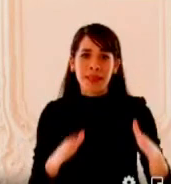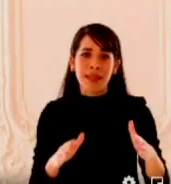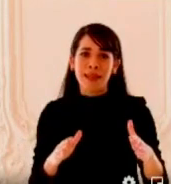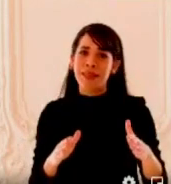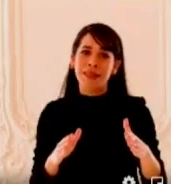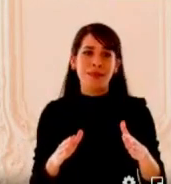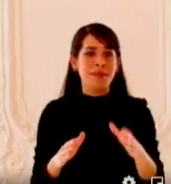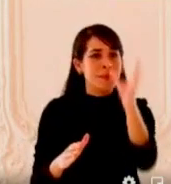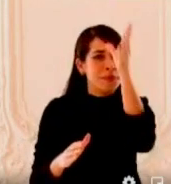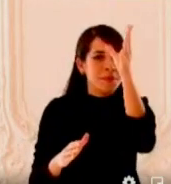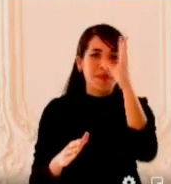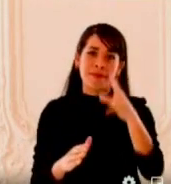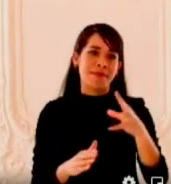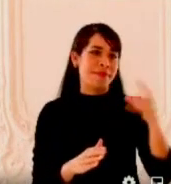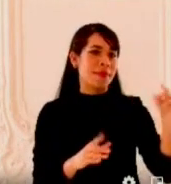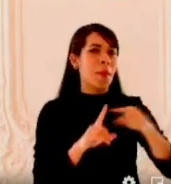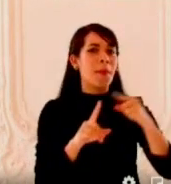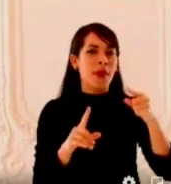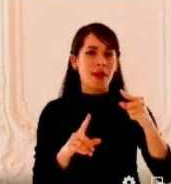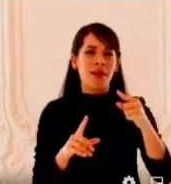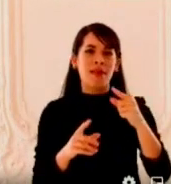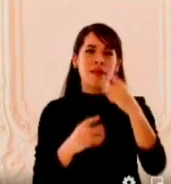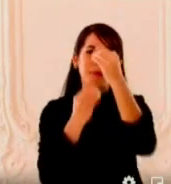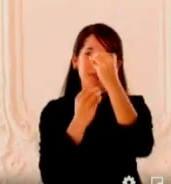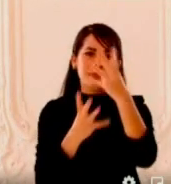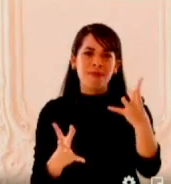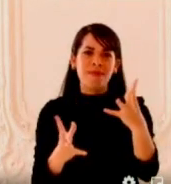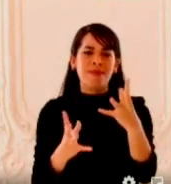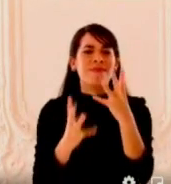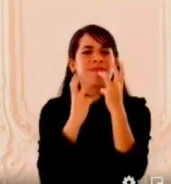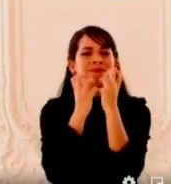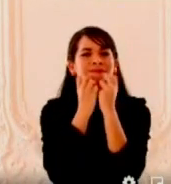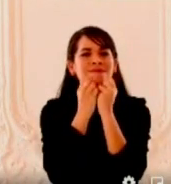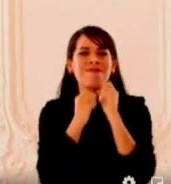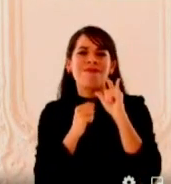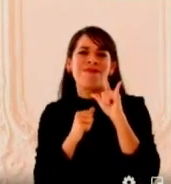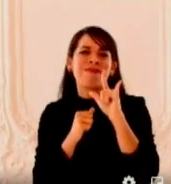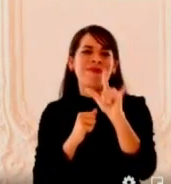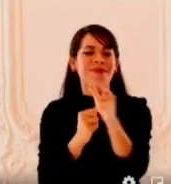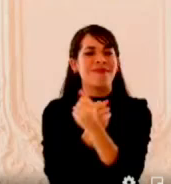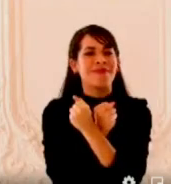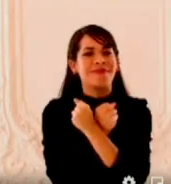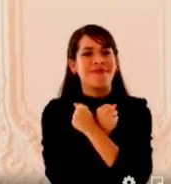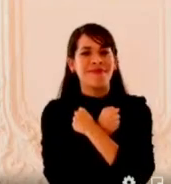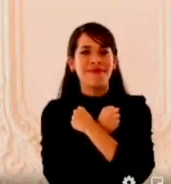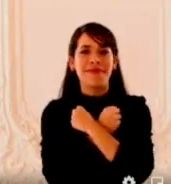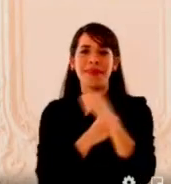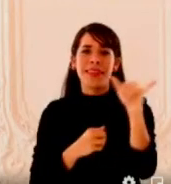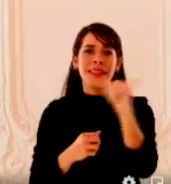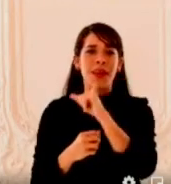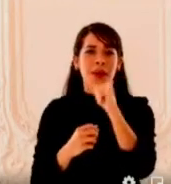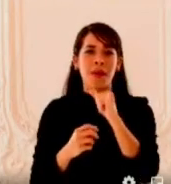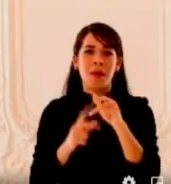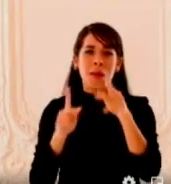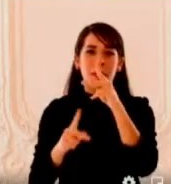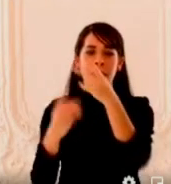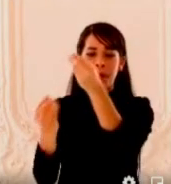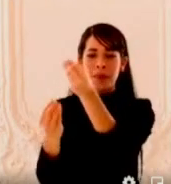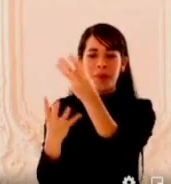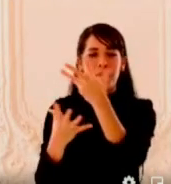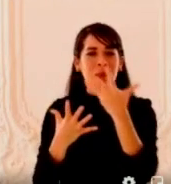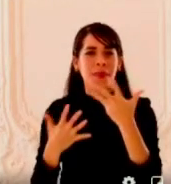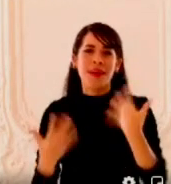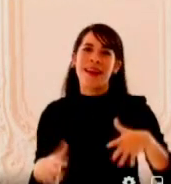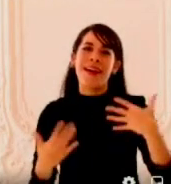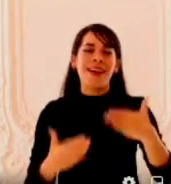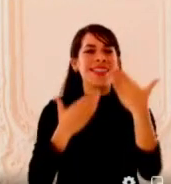ustedes los amo. Y a esos amigos que nunca me abandonan y que sus consejos son el refugio en la soledad del liderazgo,